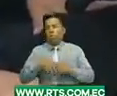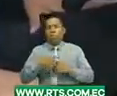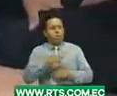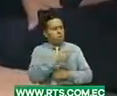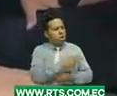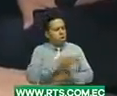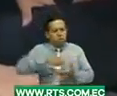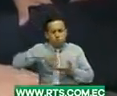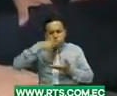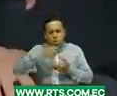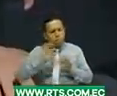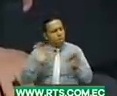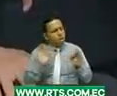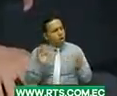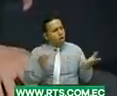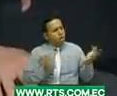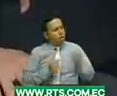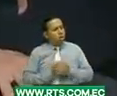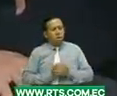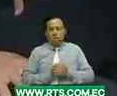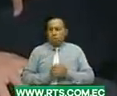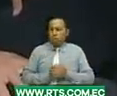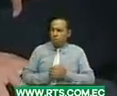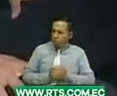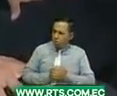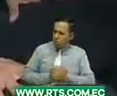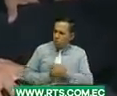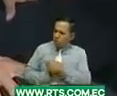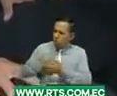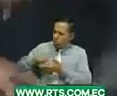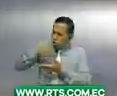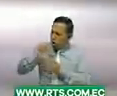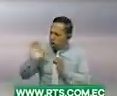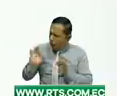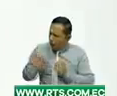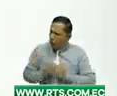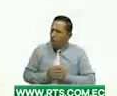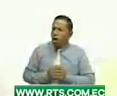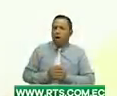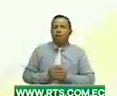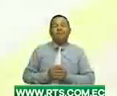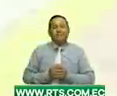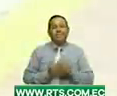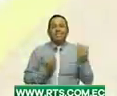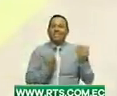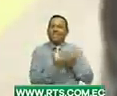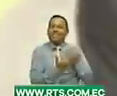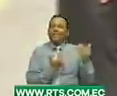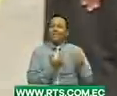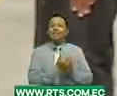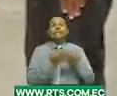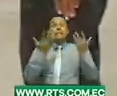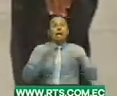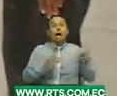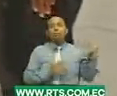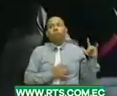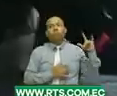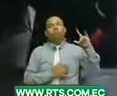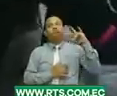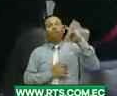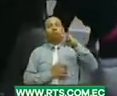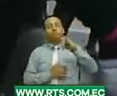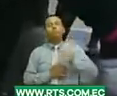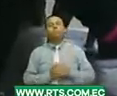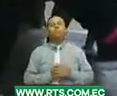tomado la sopa. Hay que tomarse toda la sopa. Pronto llegó hasta la pista del aeropolicial.